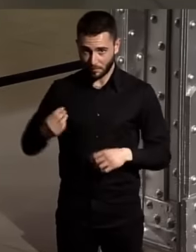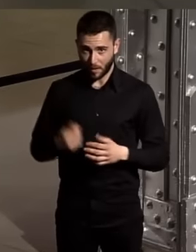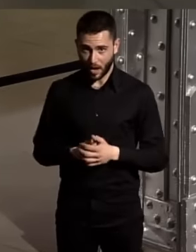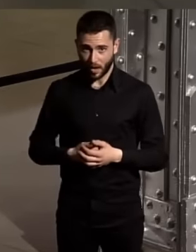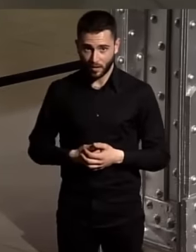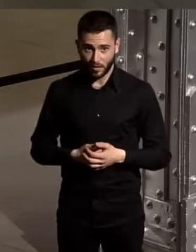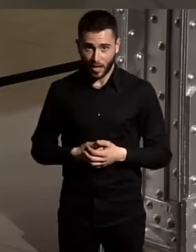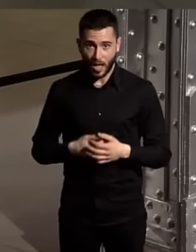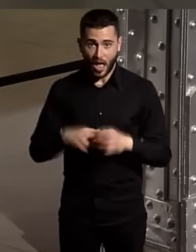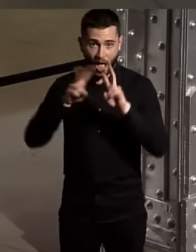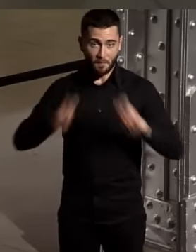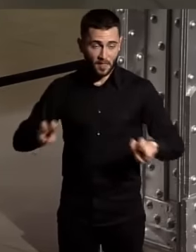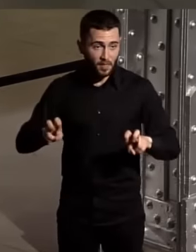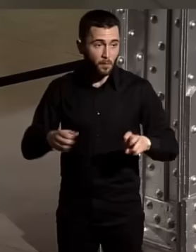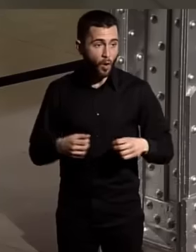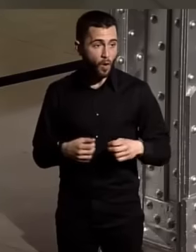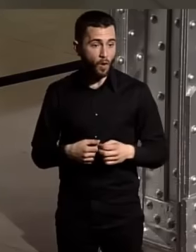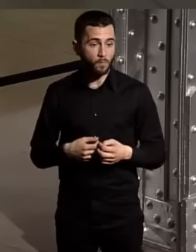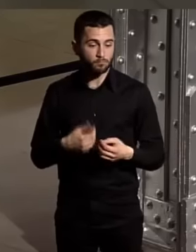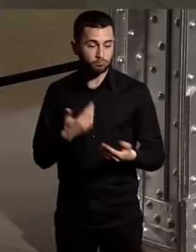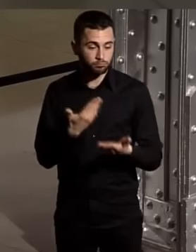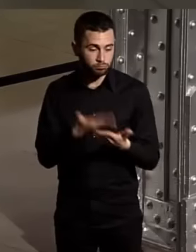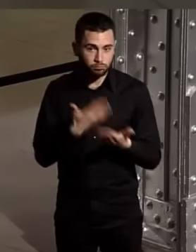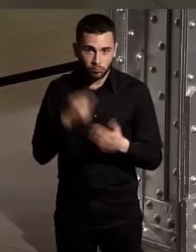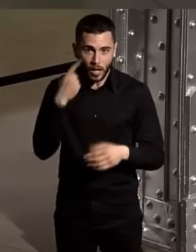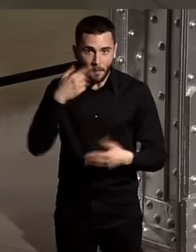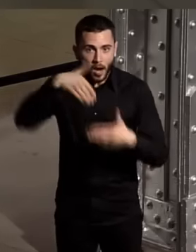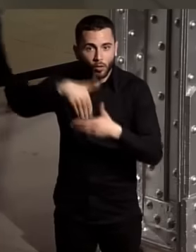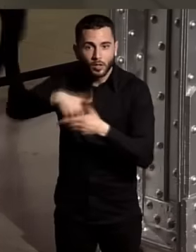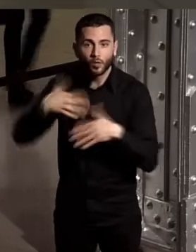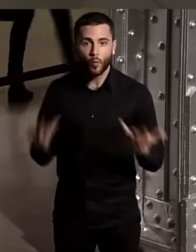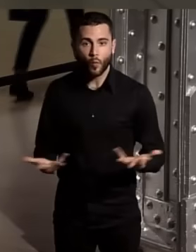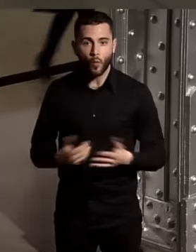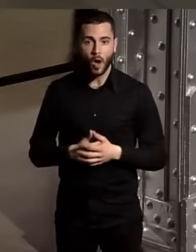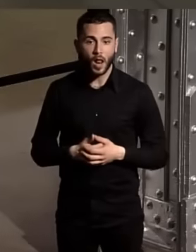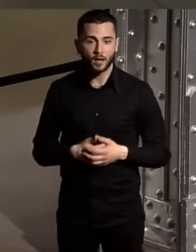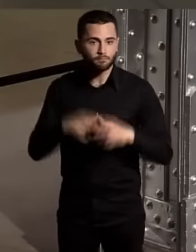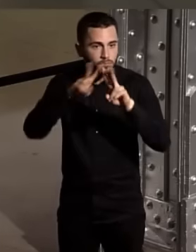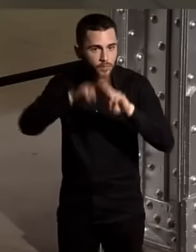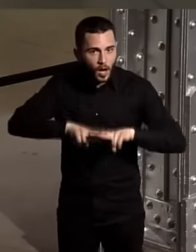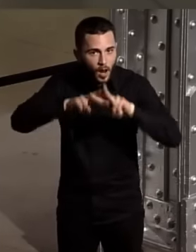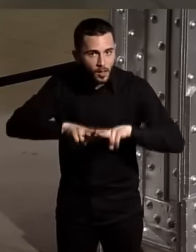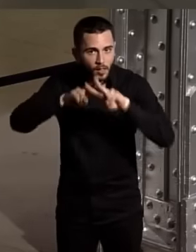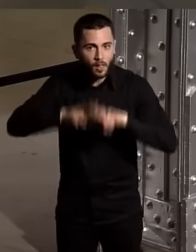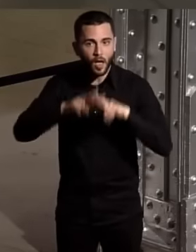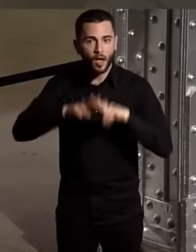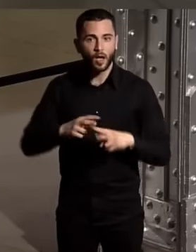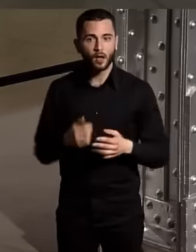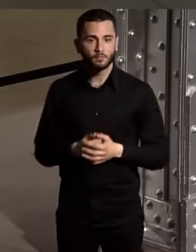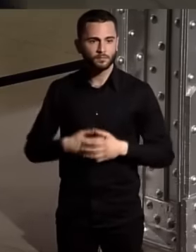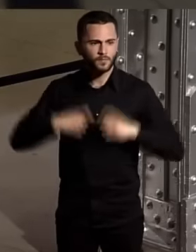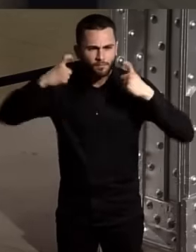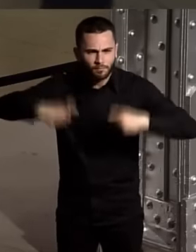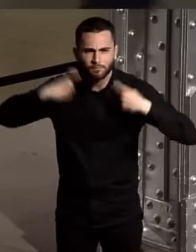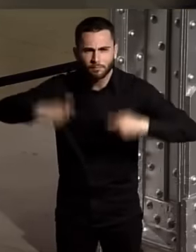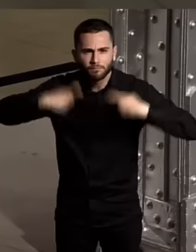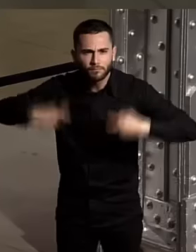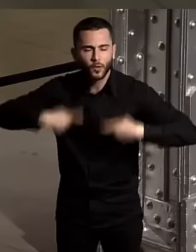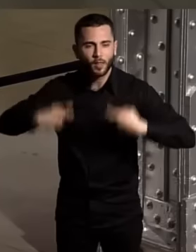muestreo primero para ver qué contenido puede tener se obtienen resultados se analizan se ve que puede mecer p al esfuerzo se